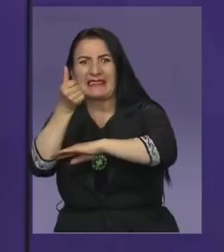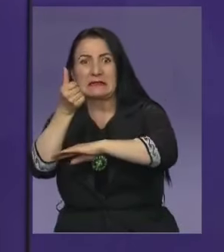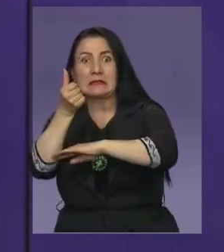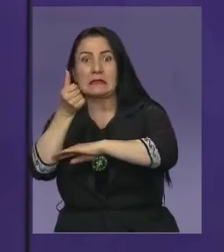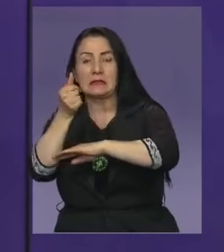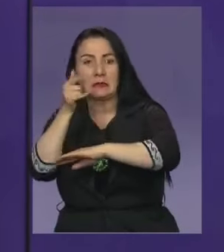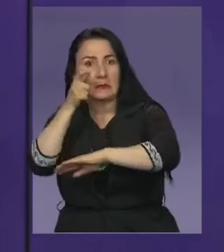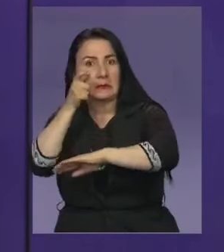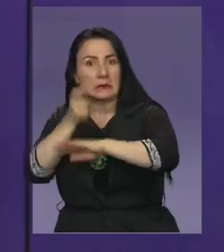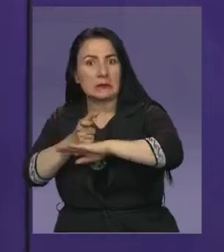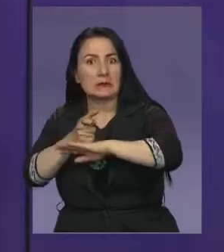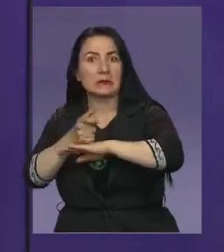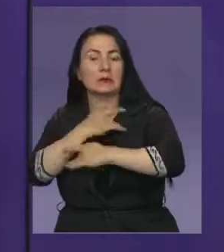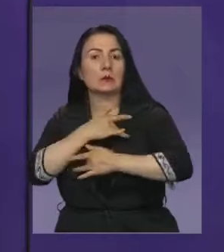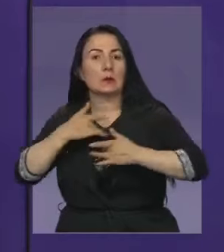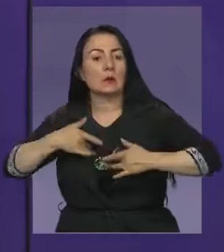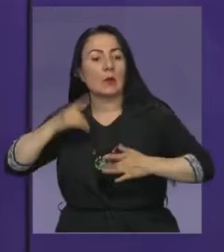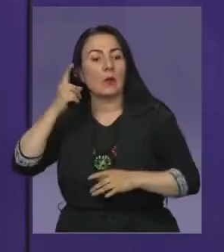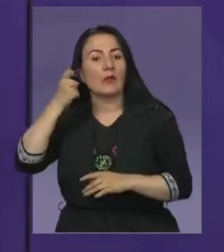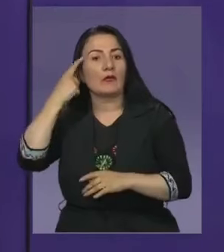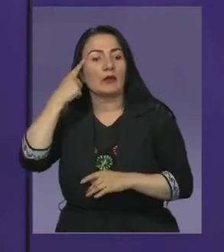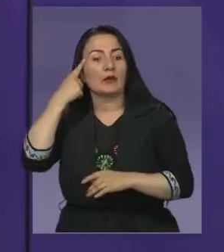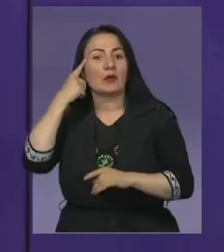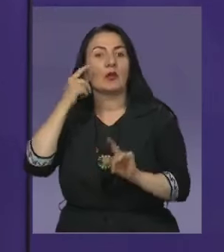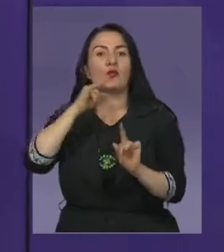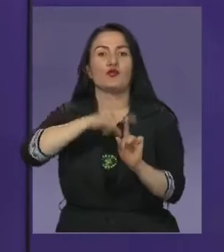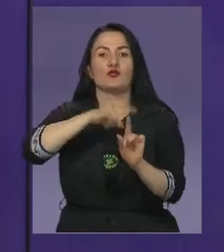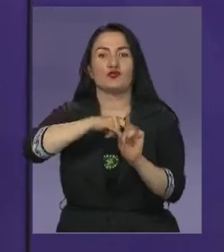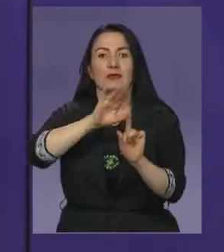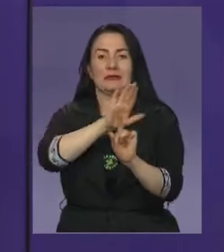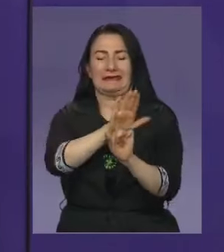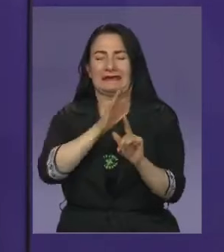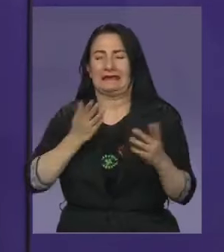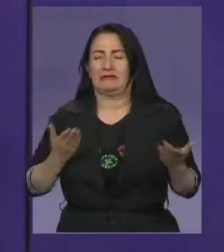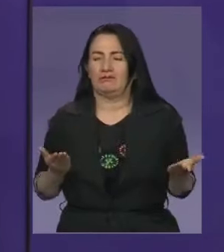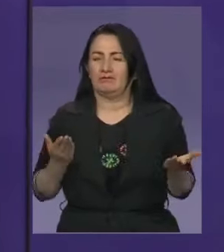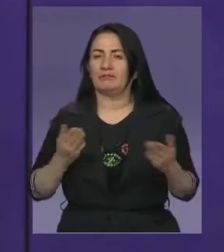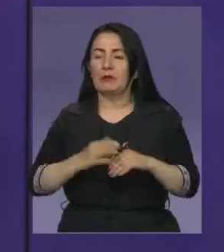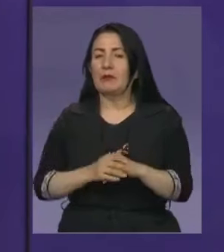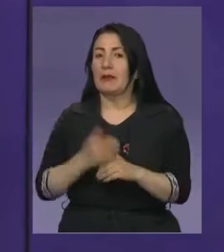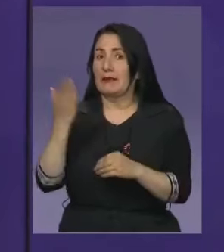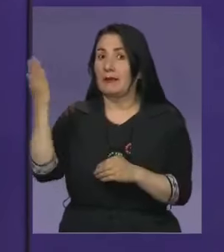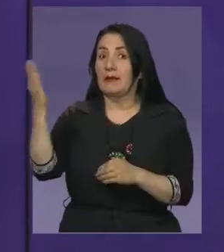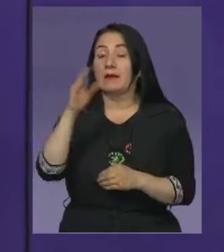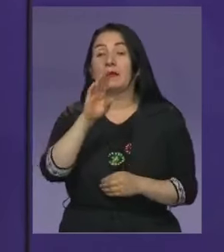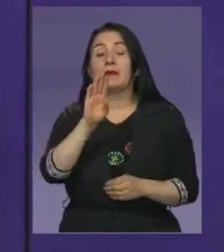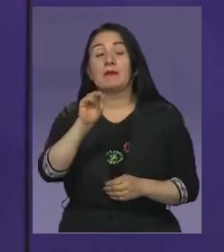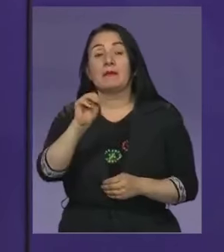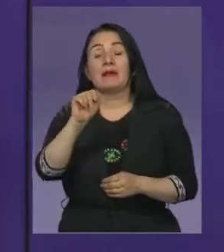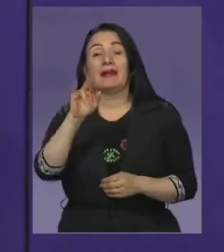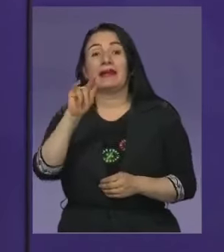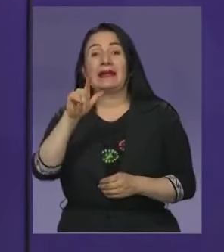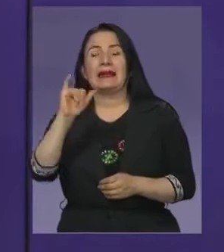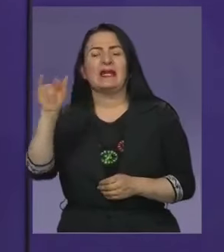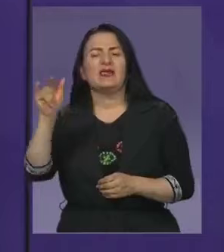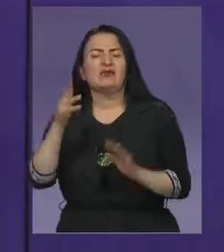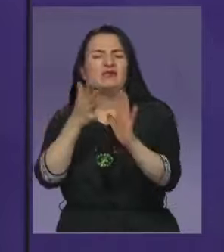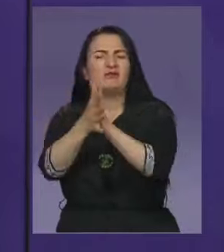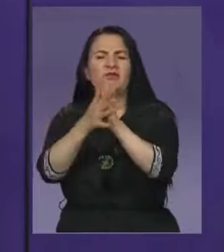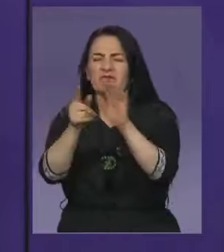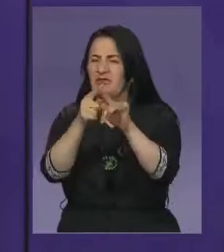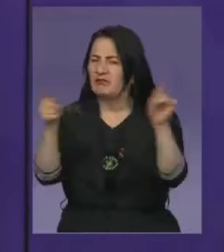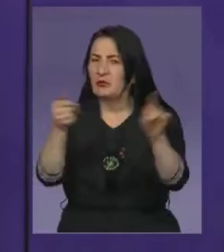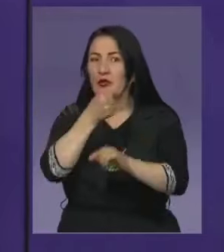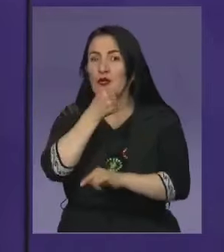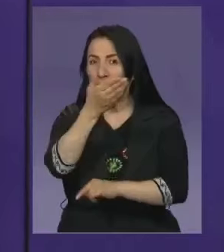mitad tienen en vigilancia del gobierno y son usuarios de estas EPS. Por ello, vamos a saludar a Merly Cruz, quien tiene la ampliación de